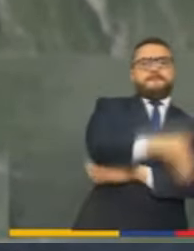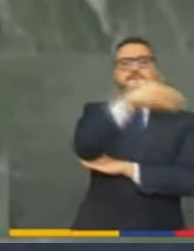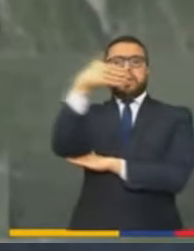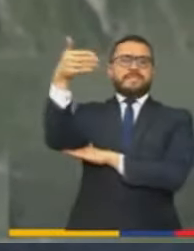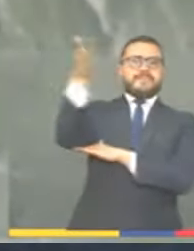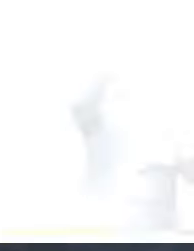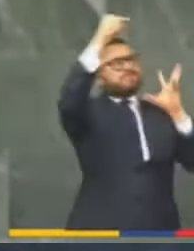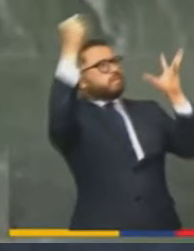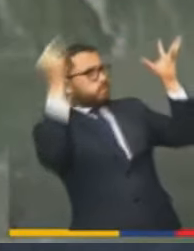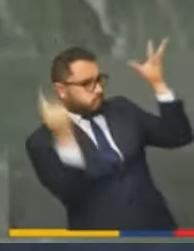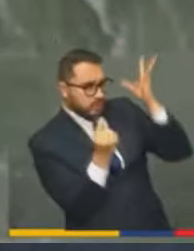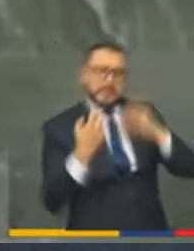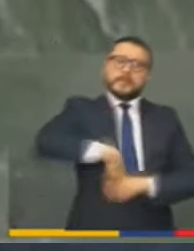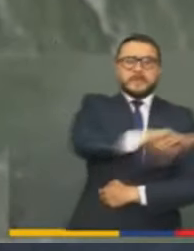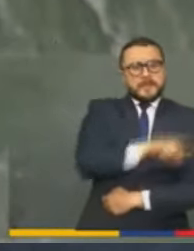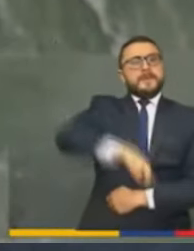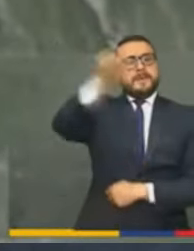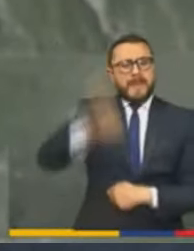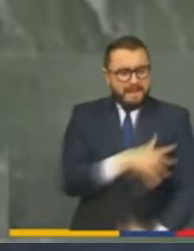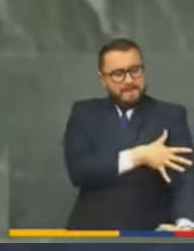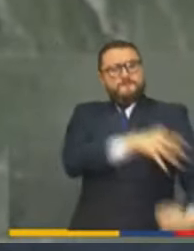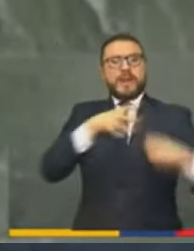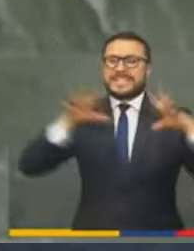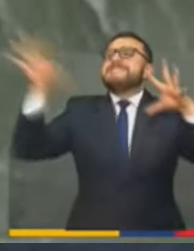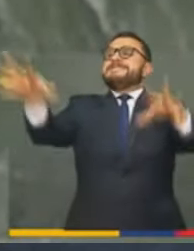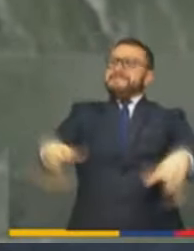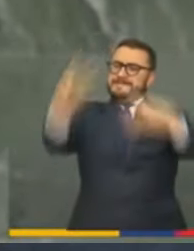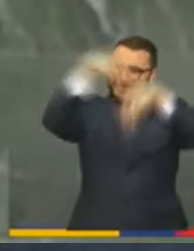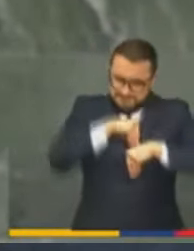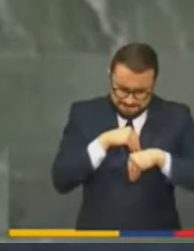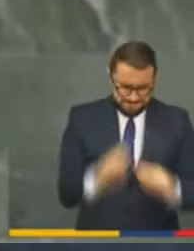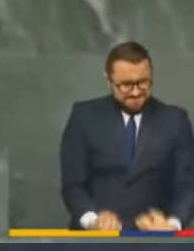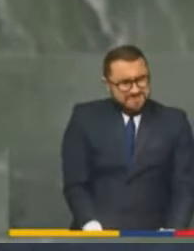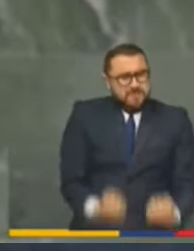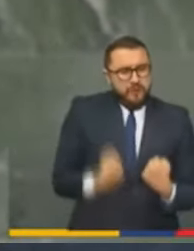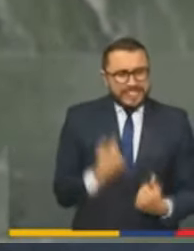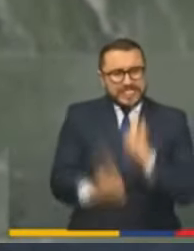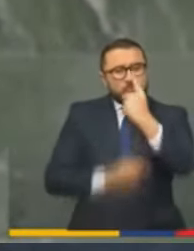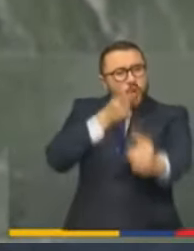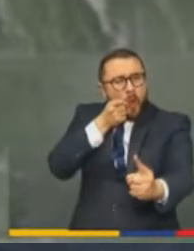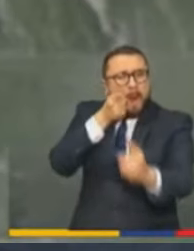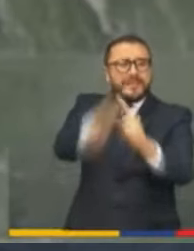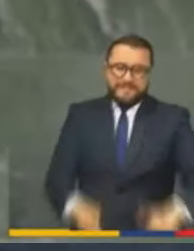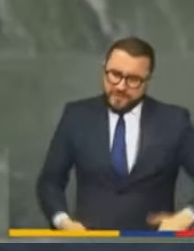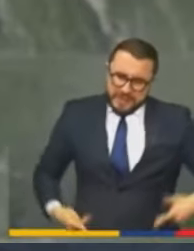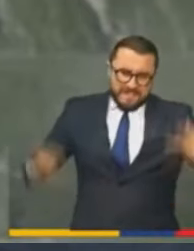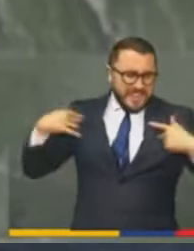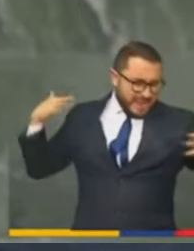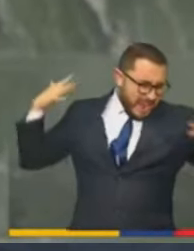bandera de la vida. Debemos tomar las fuerzas de la mayor batalla por la vida de la historia